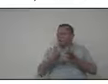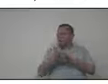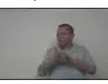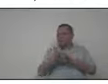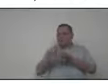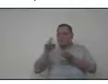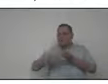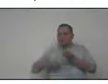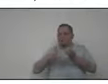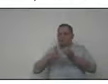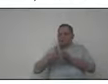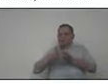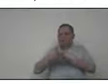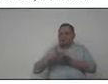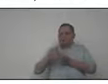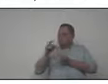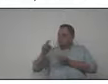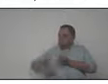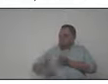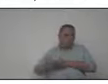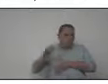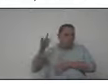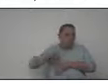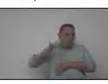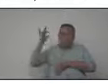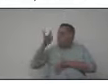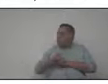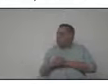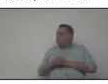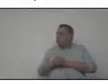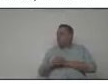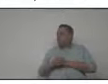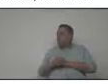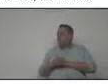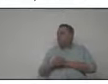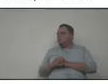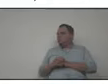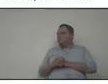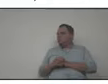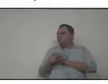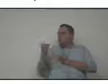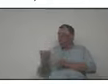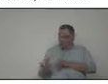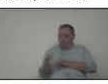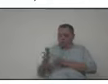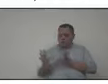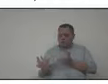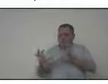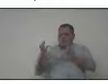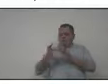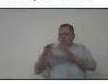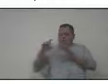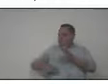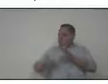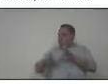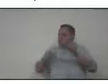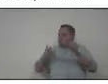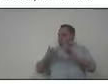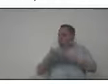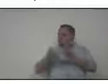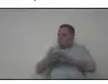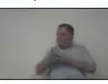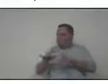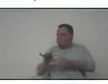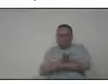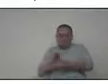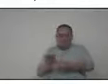porque realmente nos tocó y era necesario. Para que hoy Capresoca sea grande es necesario en la informática y